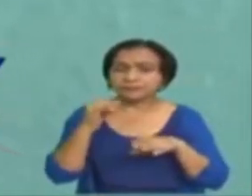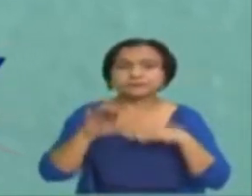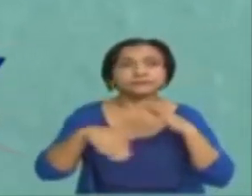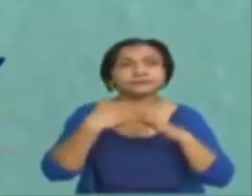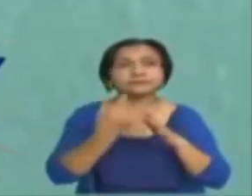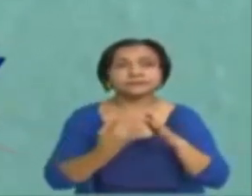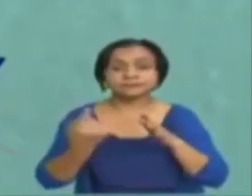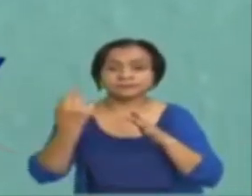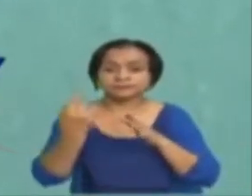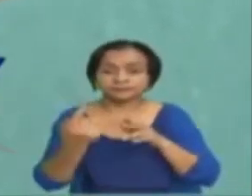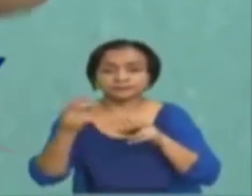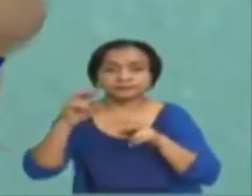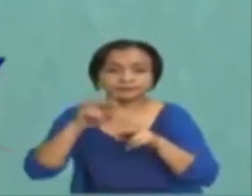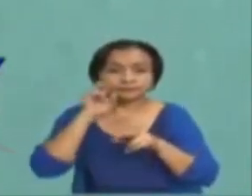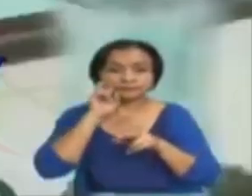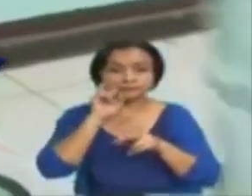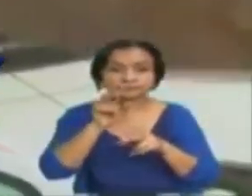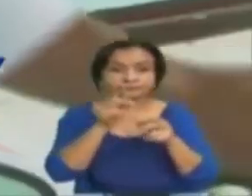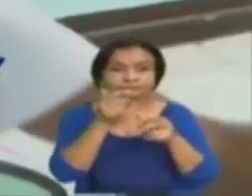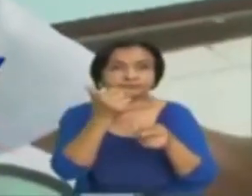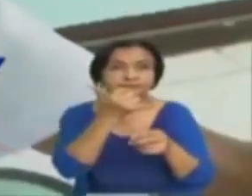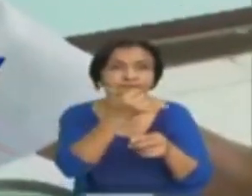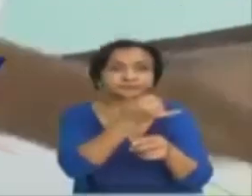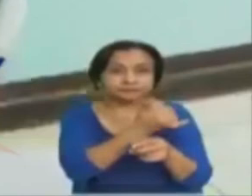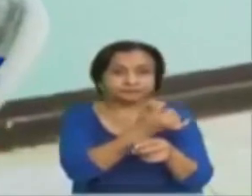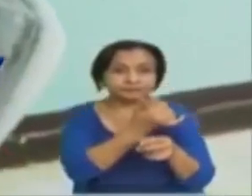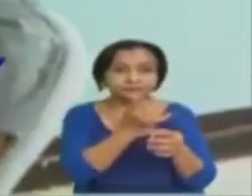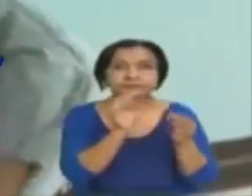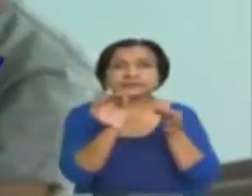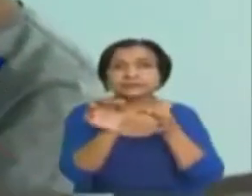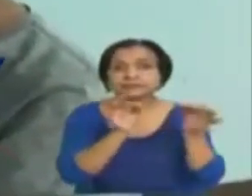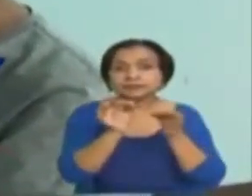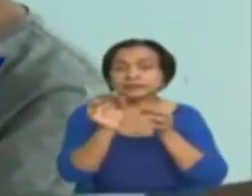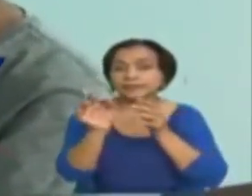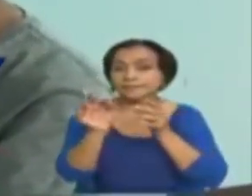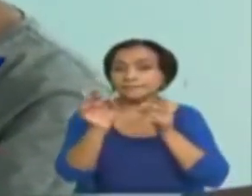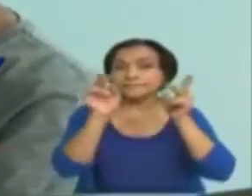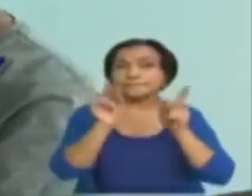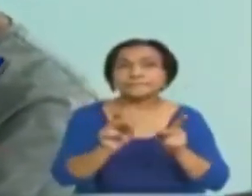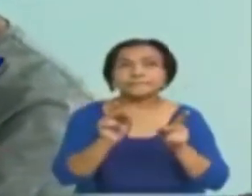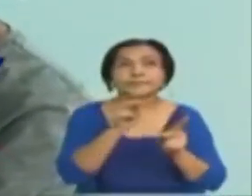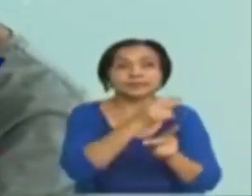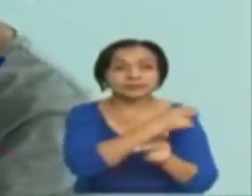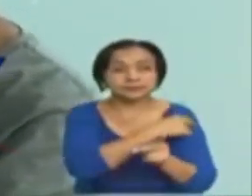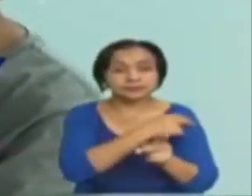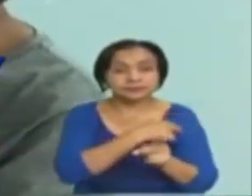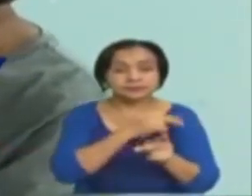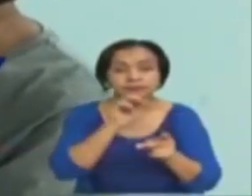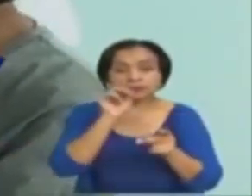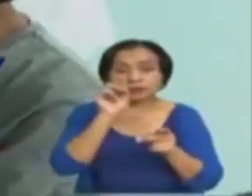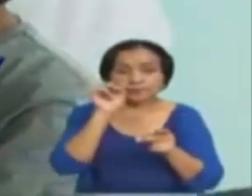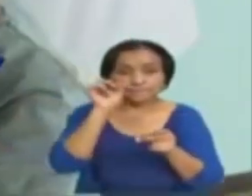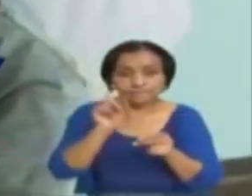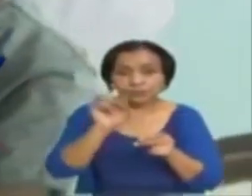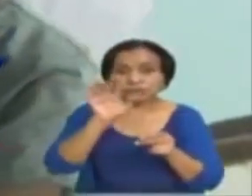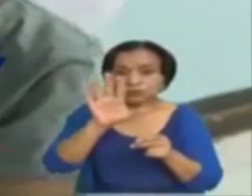Nicaragua brindó el calendario de inmunización que se llevará a cabo este viernes 13 de agosto. El Distrito 2 de Managua y el Distrito 7 serán los